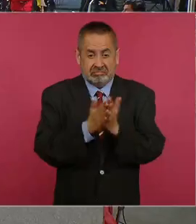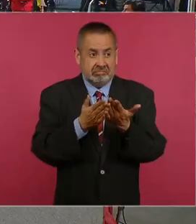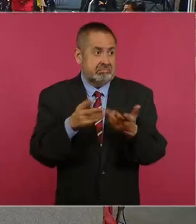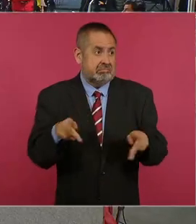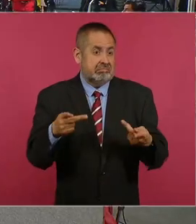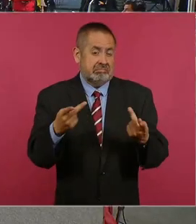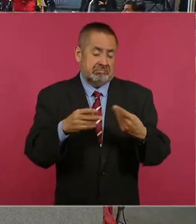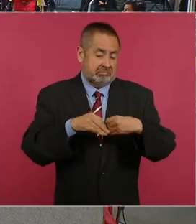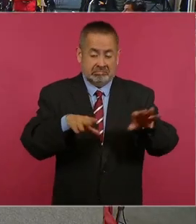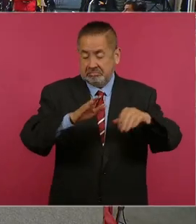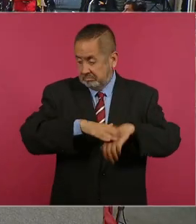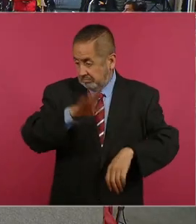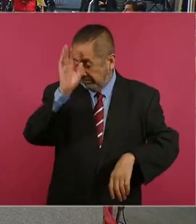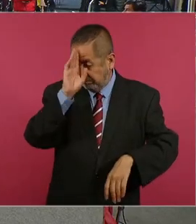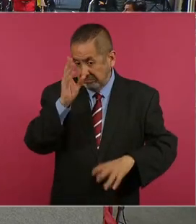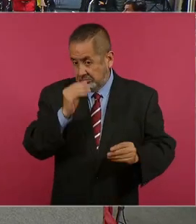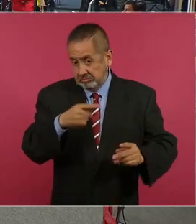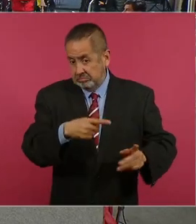100,000, 200,000, 300,000, si no es que más.